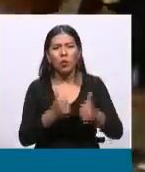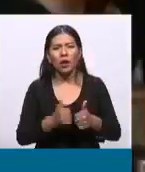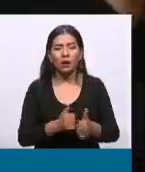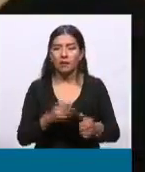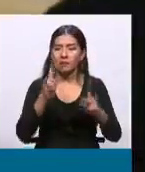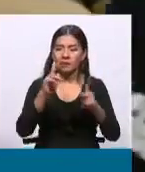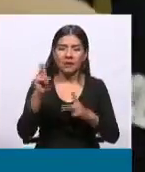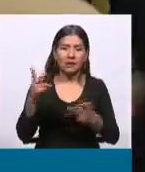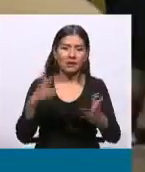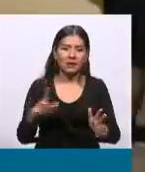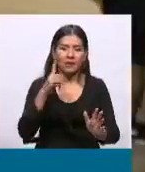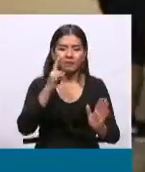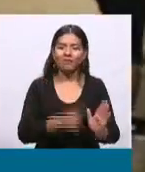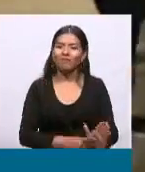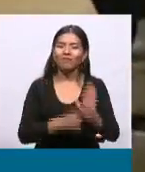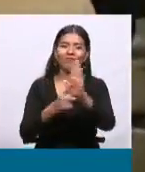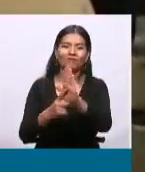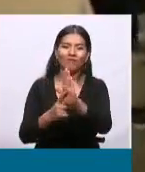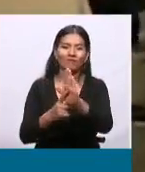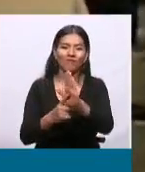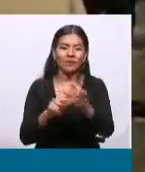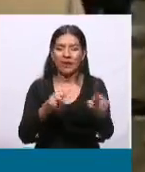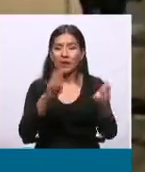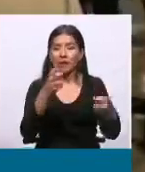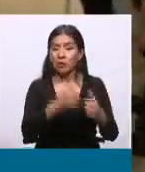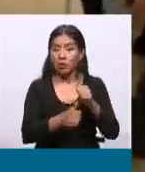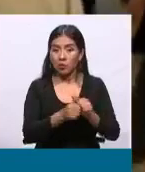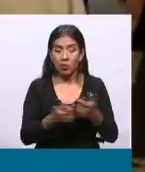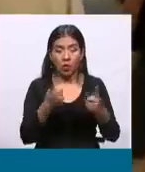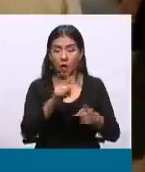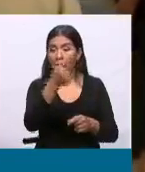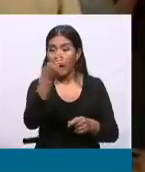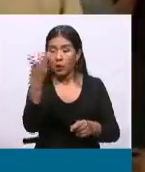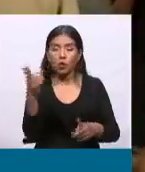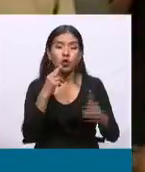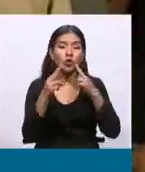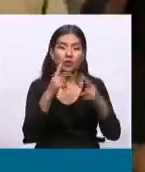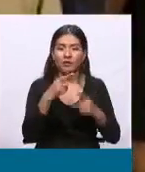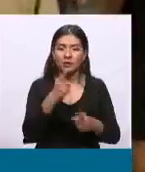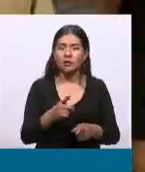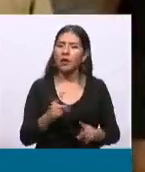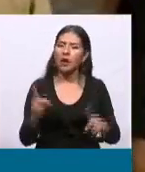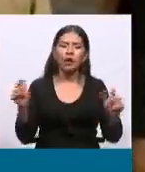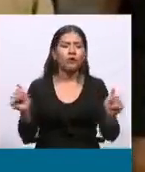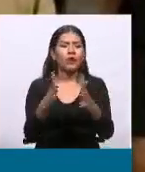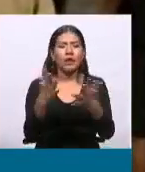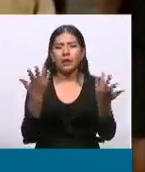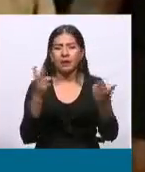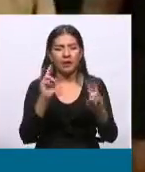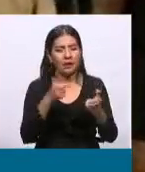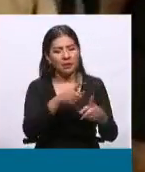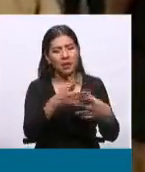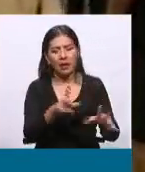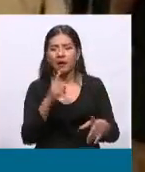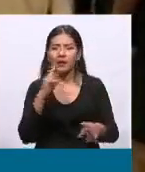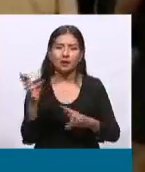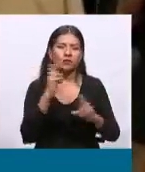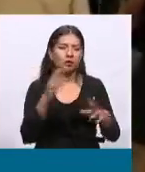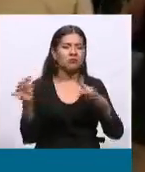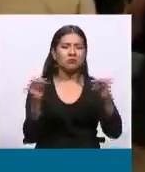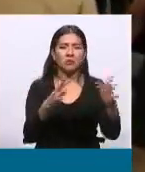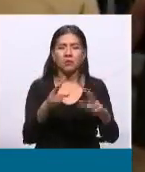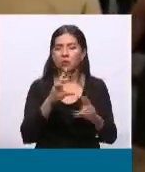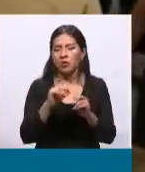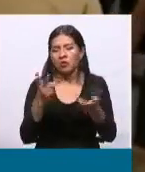se presentan estos hechos a la población. Estos hechos son presentados como si fuera un enfrentamiento, no te dan contexto, no significa